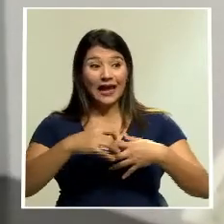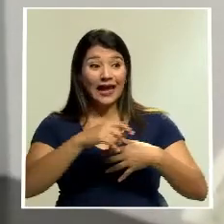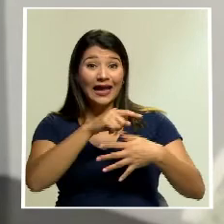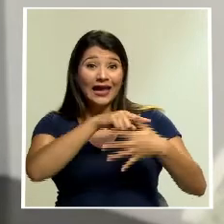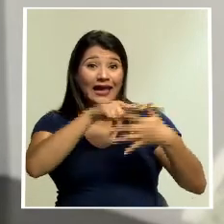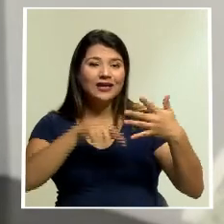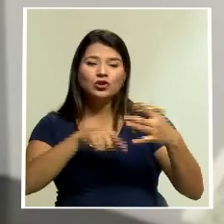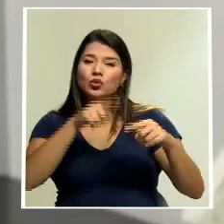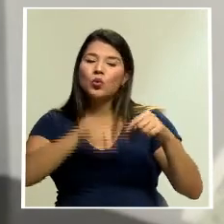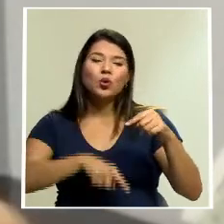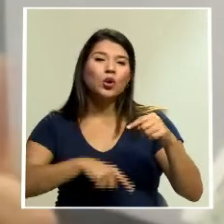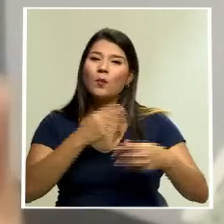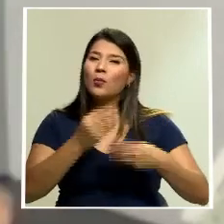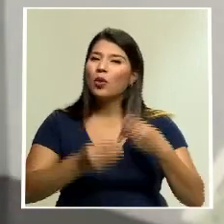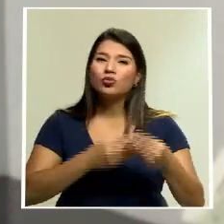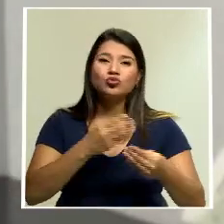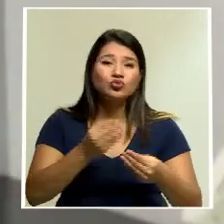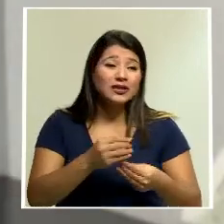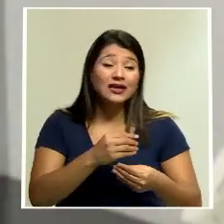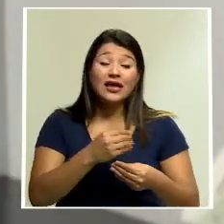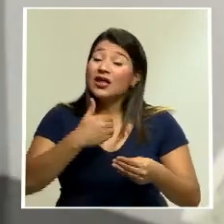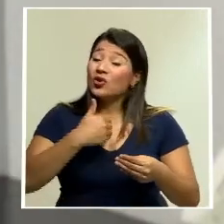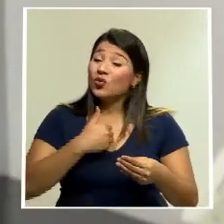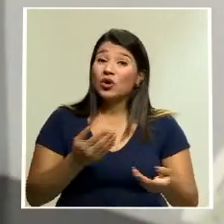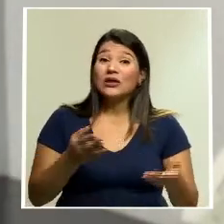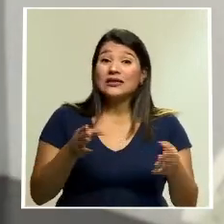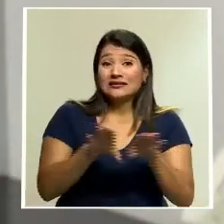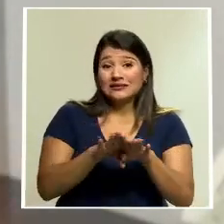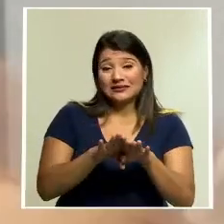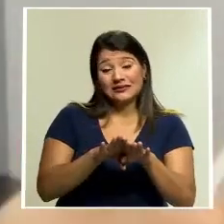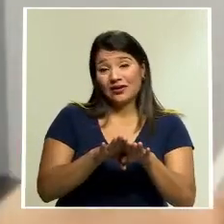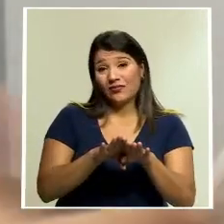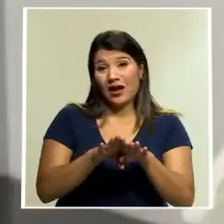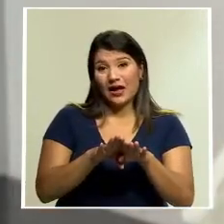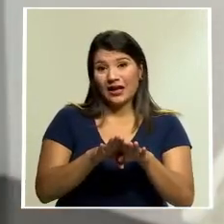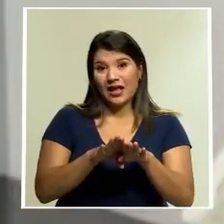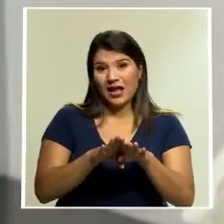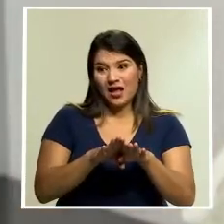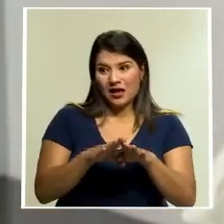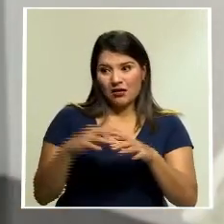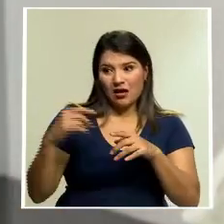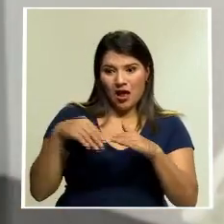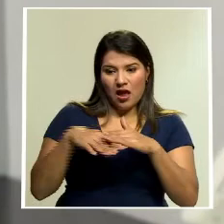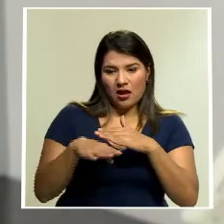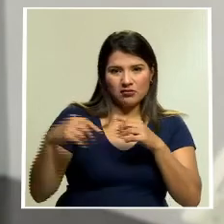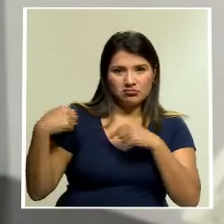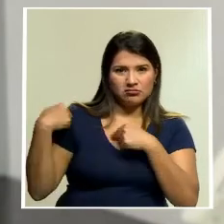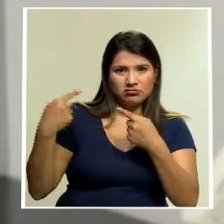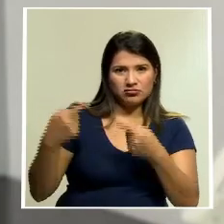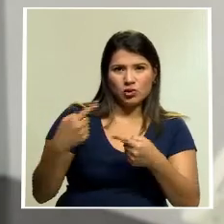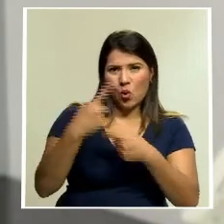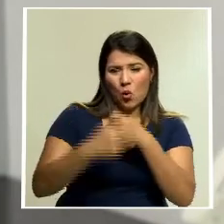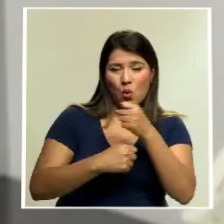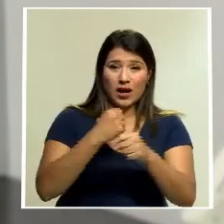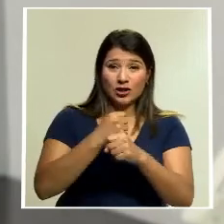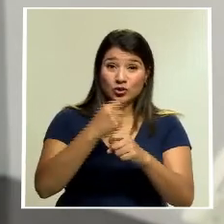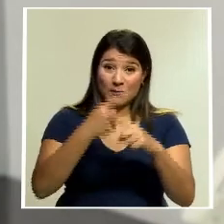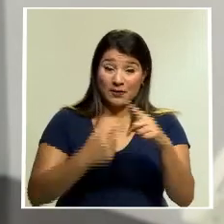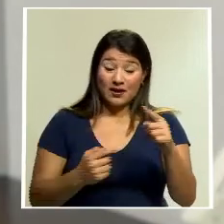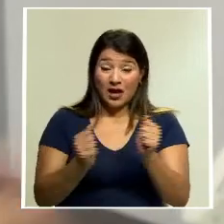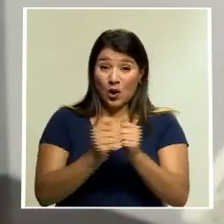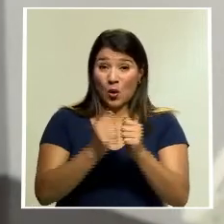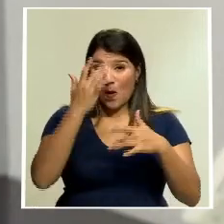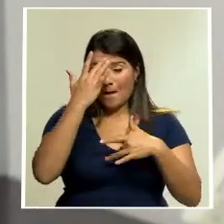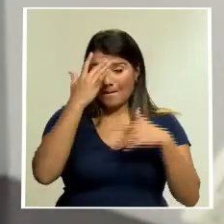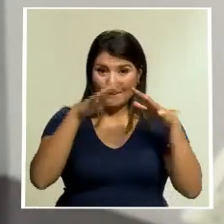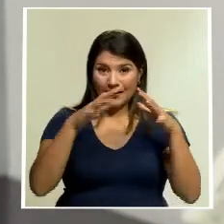pudieron producir, que tuvieron que cerrar casi, digamos, de este año y medio de pandemia, al menos